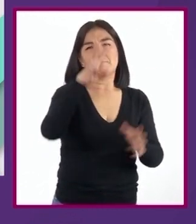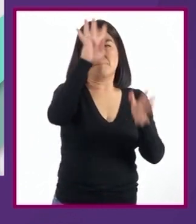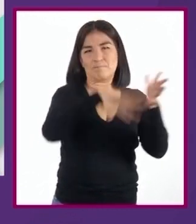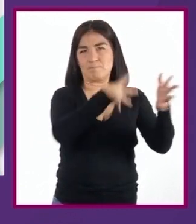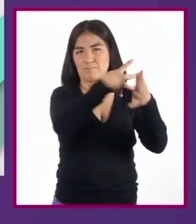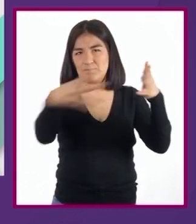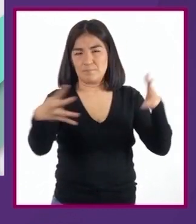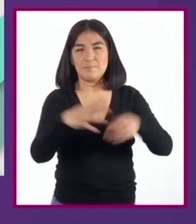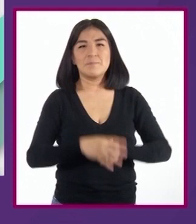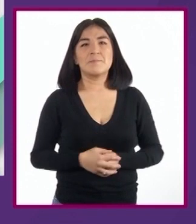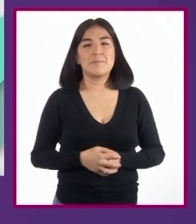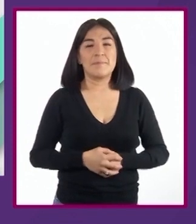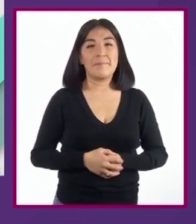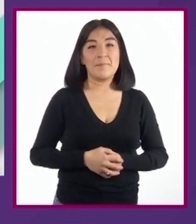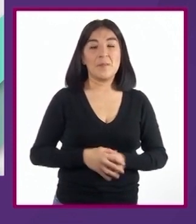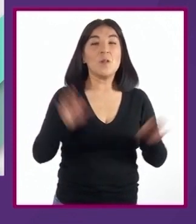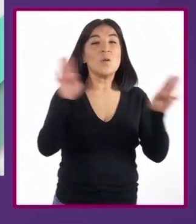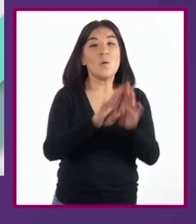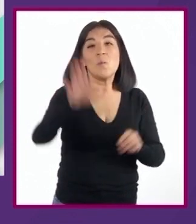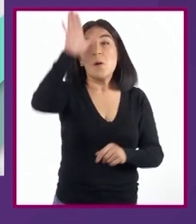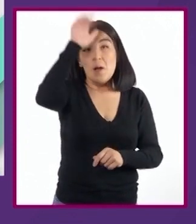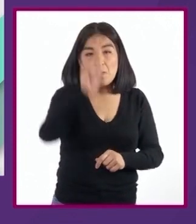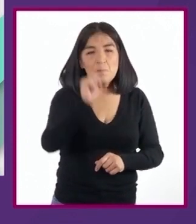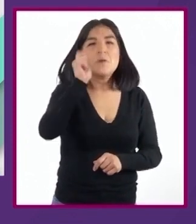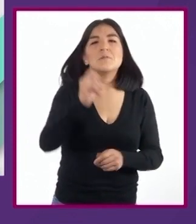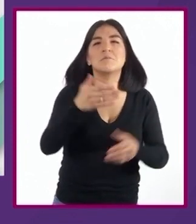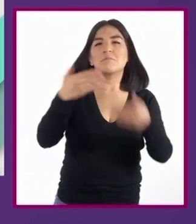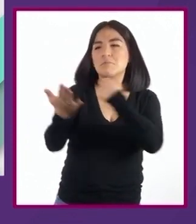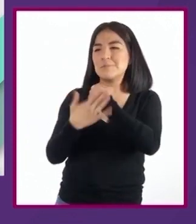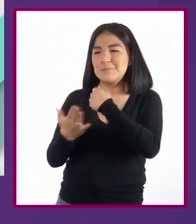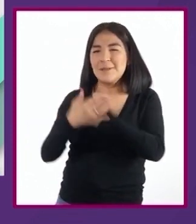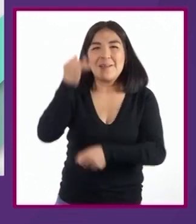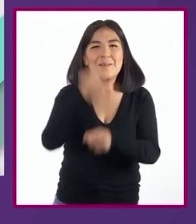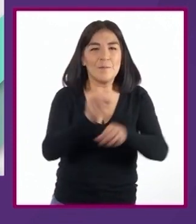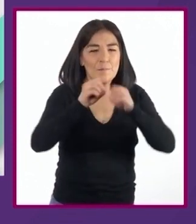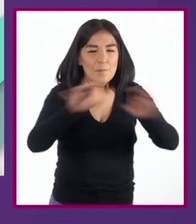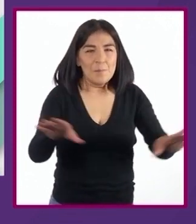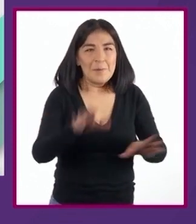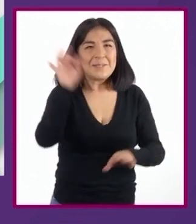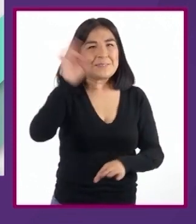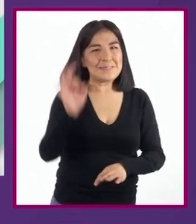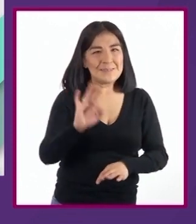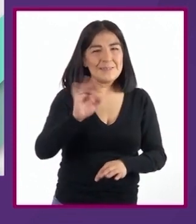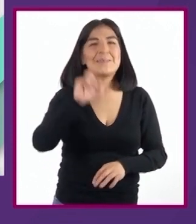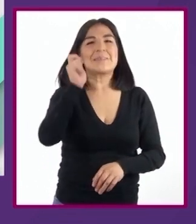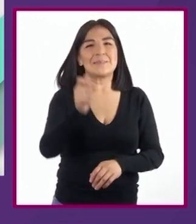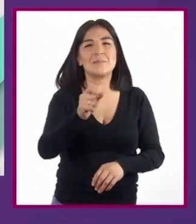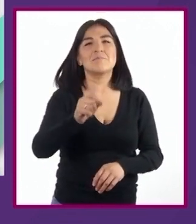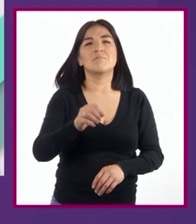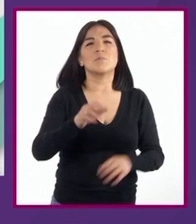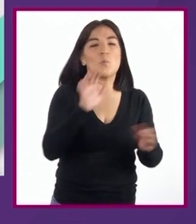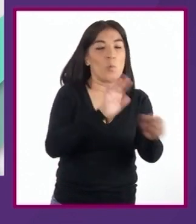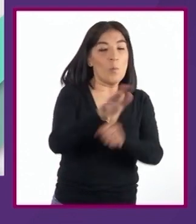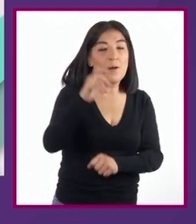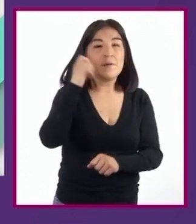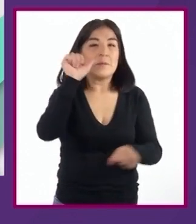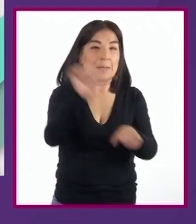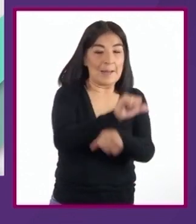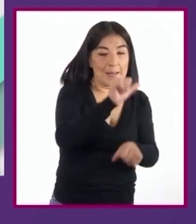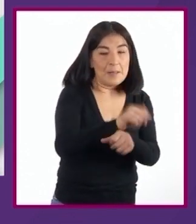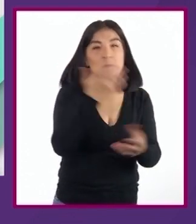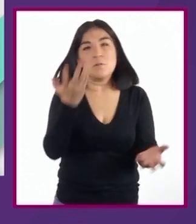tabla, de acuerdo con la forma en que nos proporcionaron la probabilidad, por el tipo de camioneta y